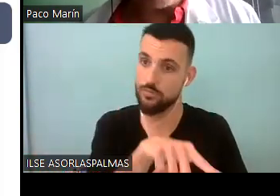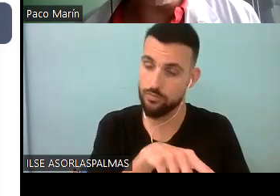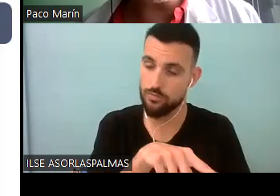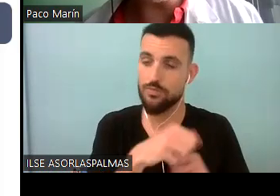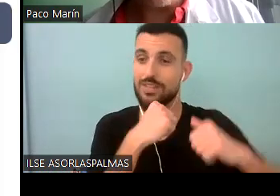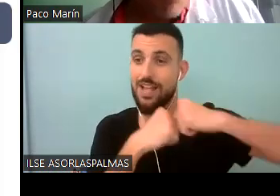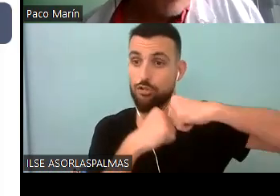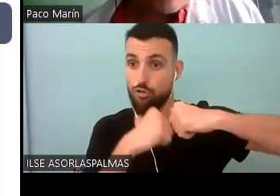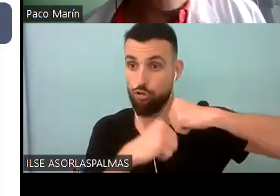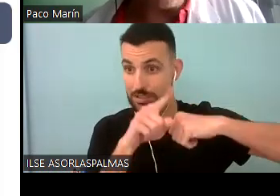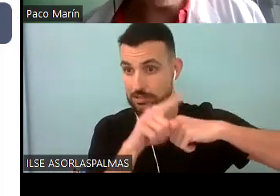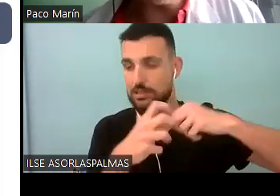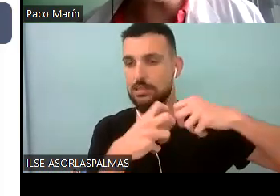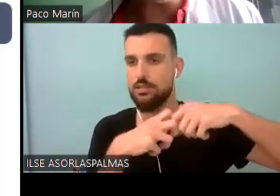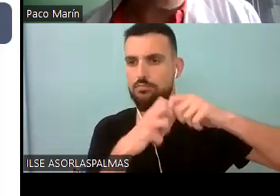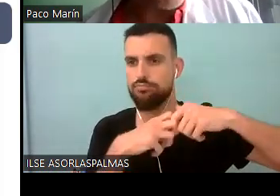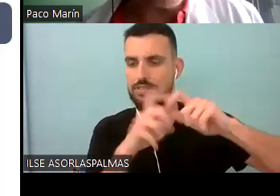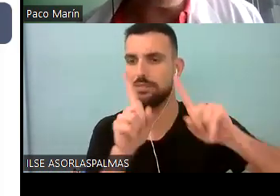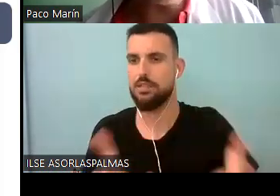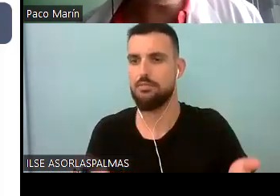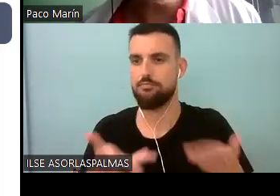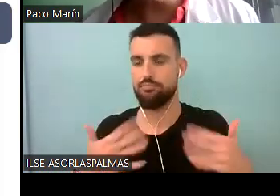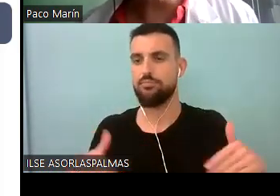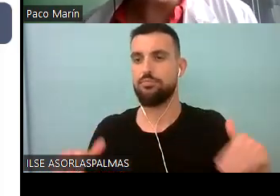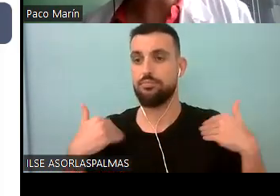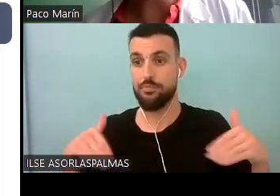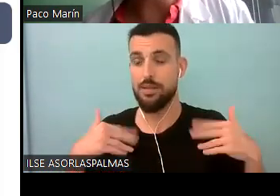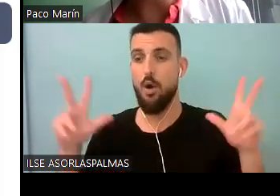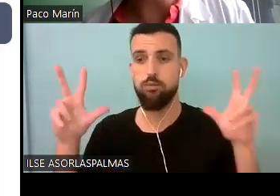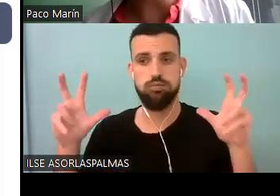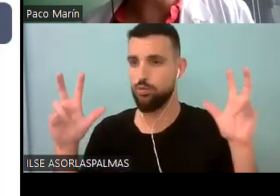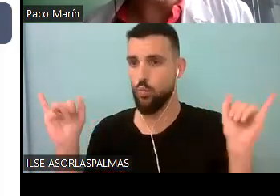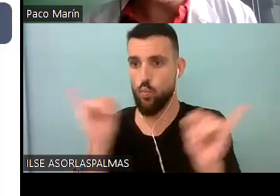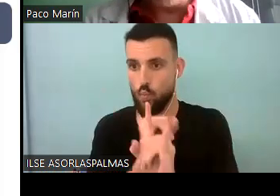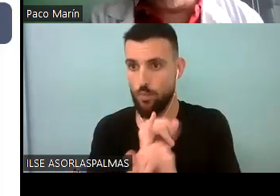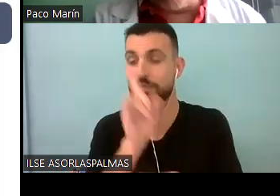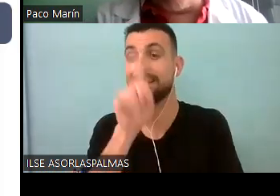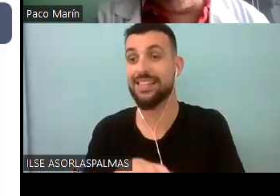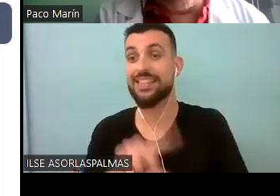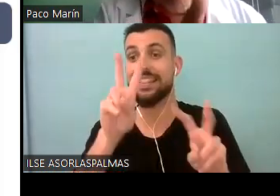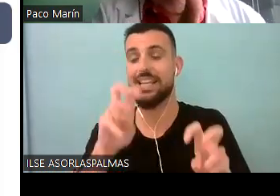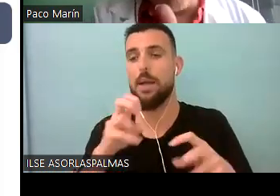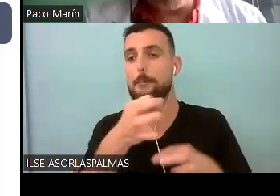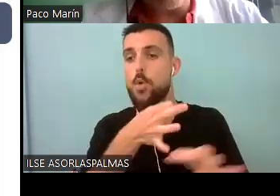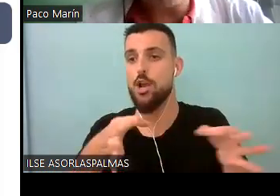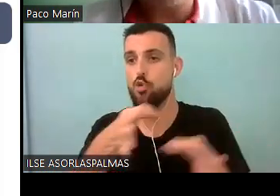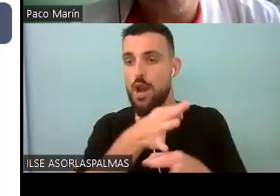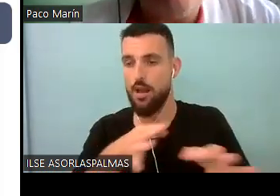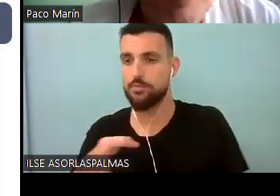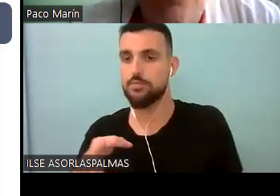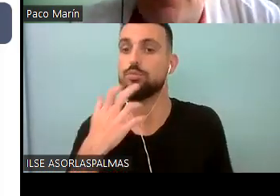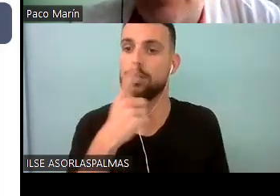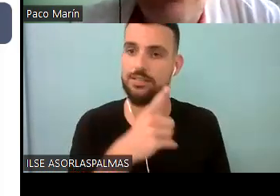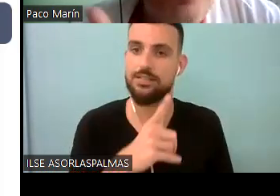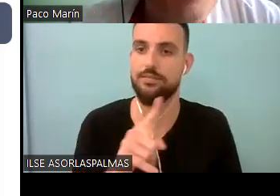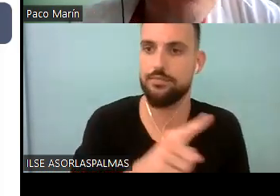respecto a la artrosis iría también por el ejercicio físico, por la disminución de peso, pero a nivel molecular, pues por moléculas como estas que